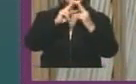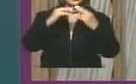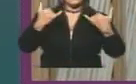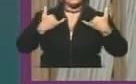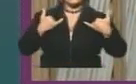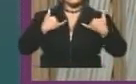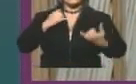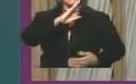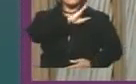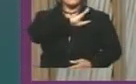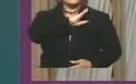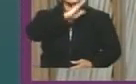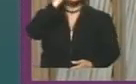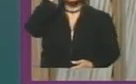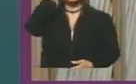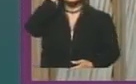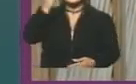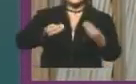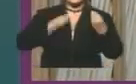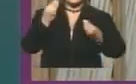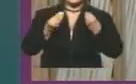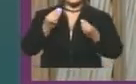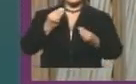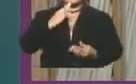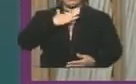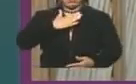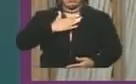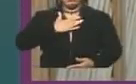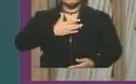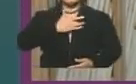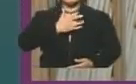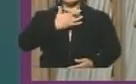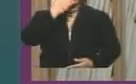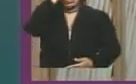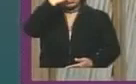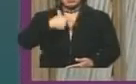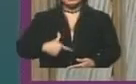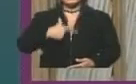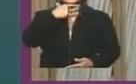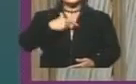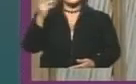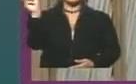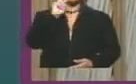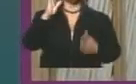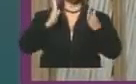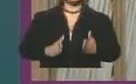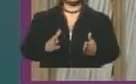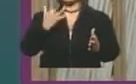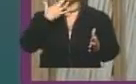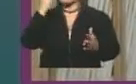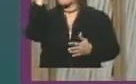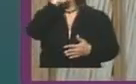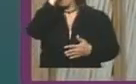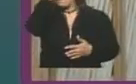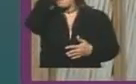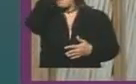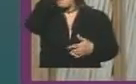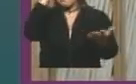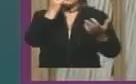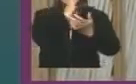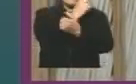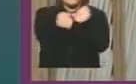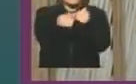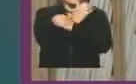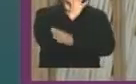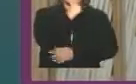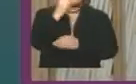para saber cómo es ser venezolano, porque si no nos conocemos, lo que no conocemos, no lo amamos,